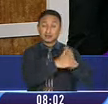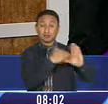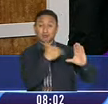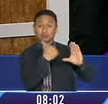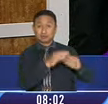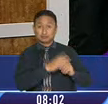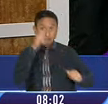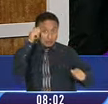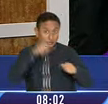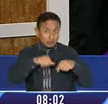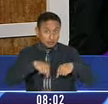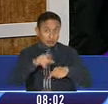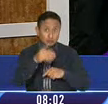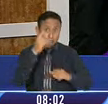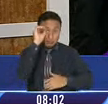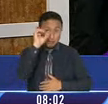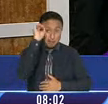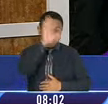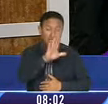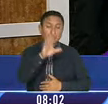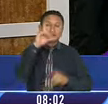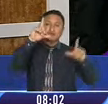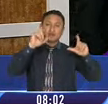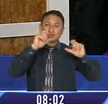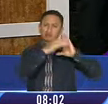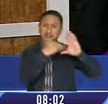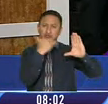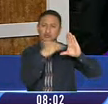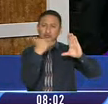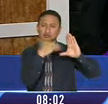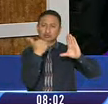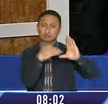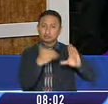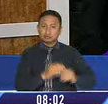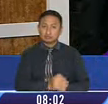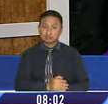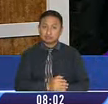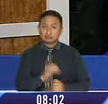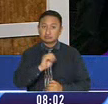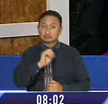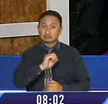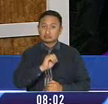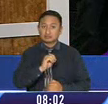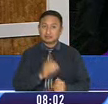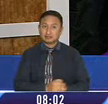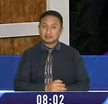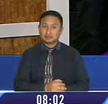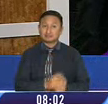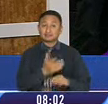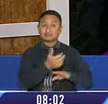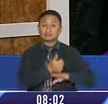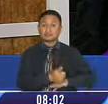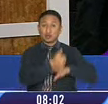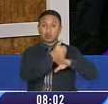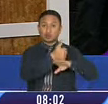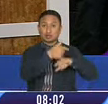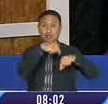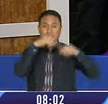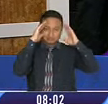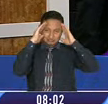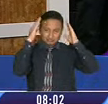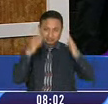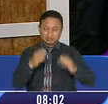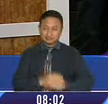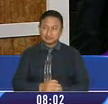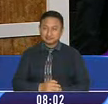098-518-4393. Recuerden, estamos recibiendo sus videos, sus fotografías, todo lo que se requiera justamente para que las autoridades pues tomen en cuenta